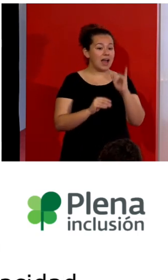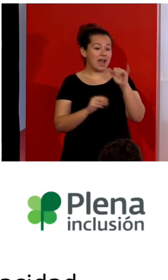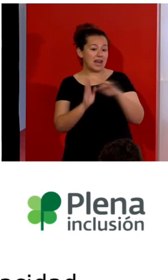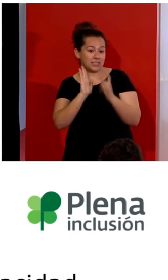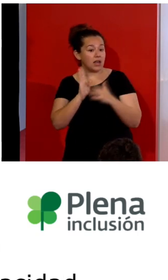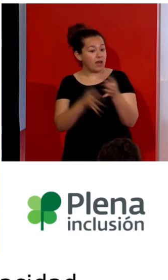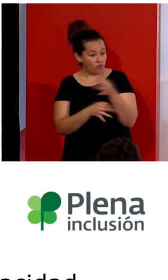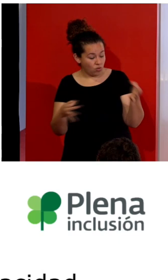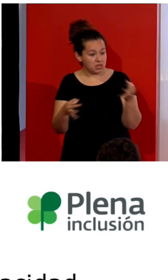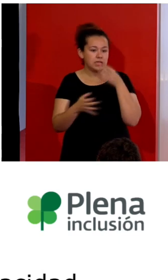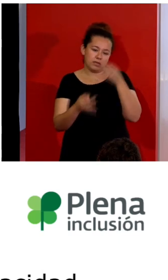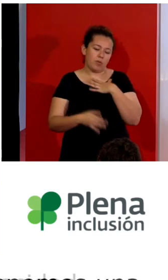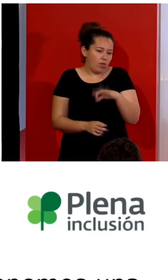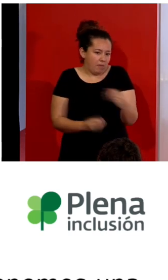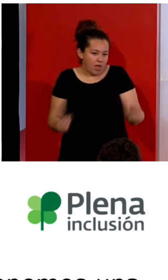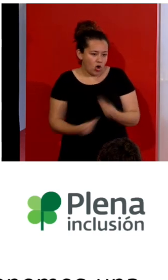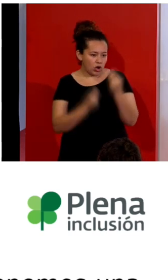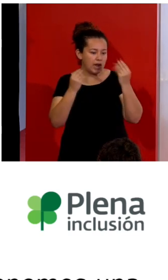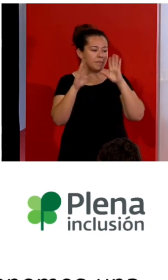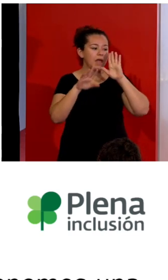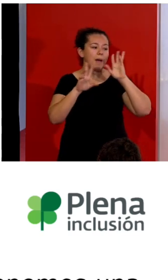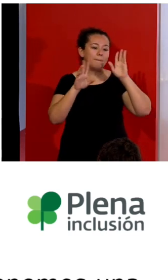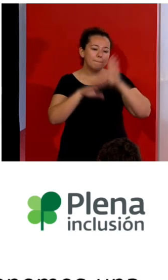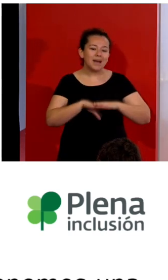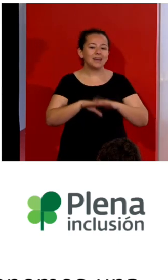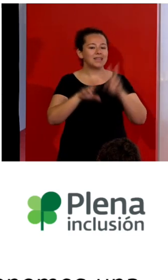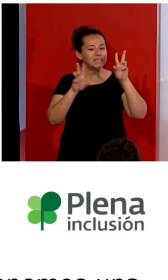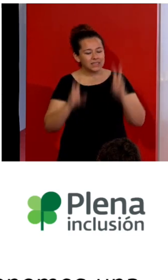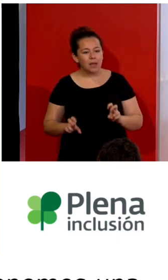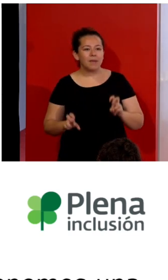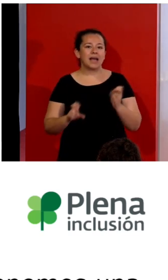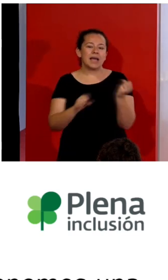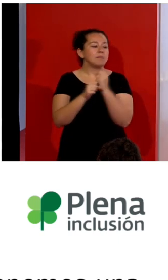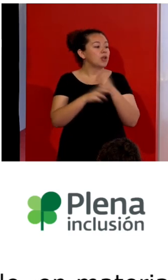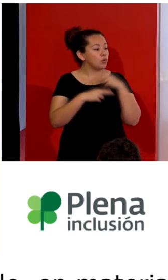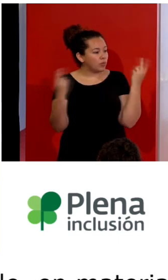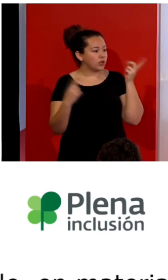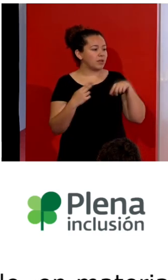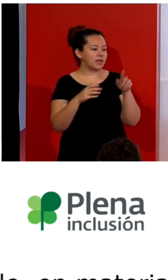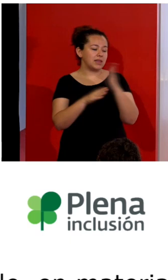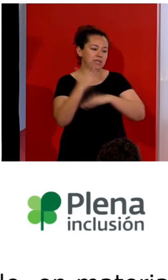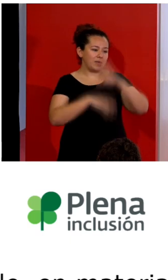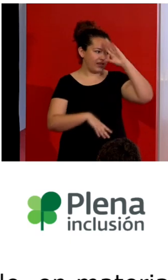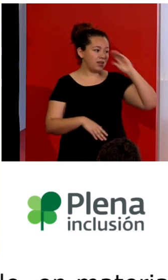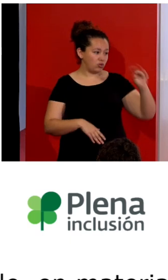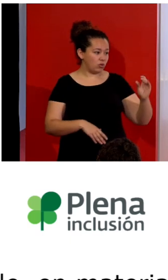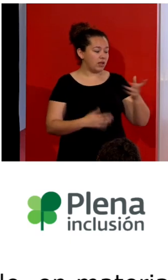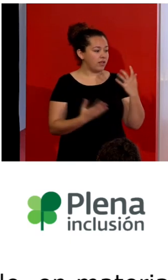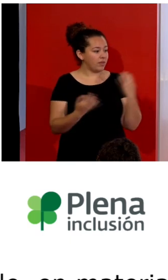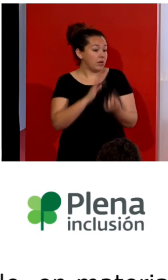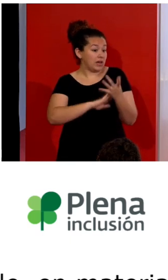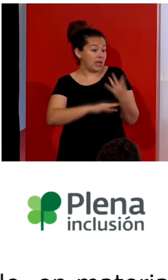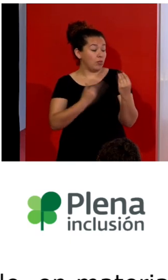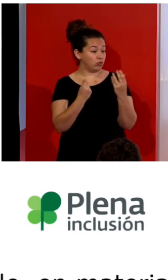adecuada, siempre es mejorable, en cuanto en materia de empleo público y discapacidad intelectual. Es decir, hay muchas oportunidades, la